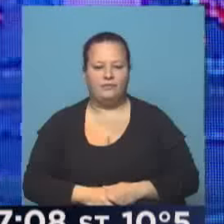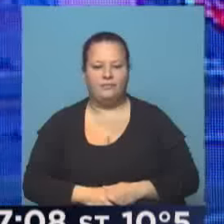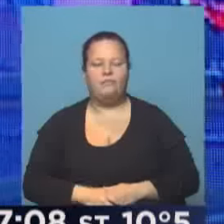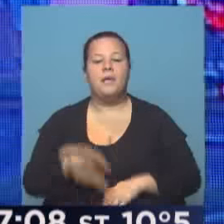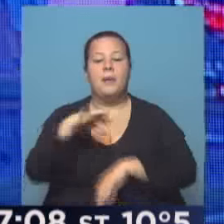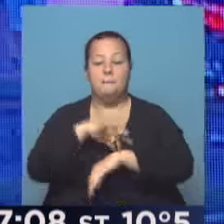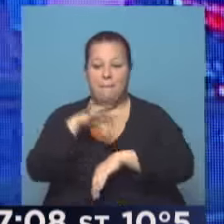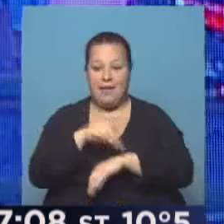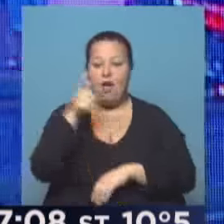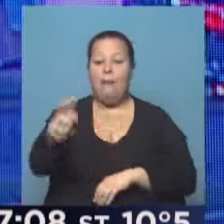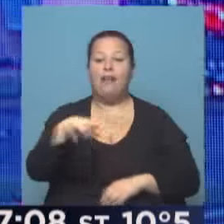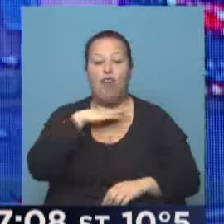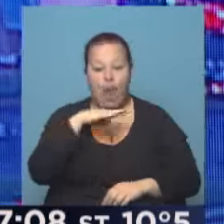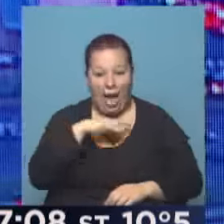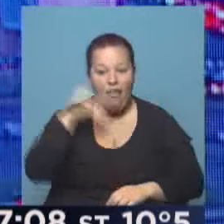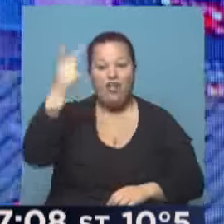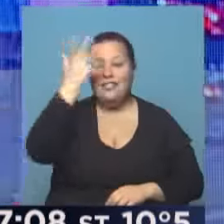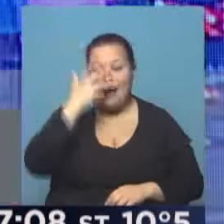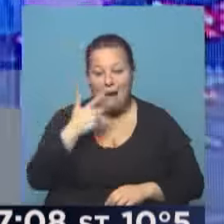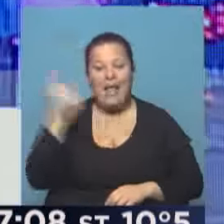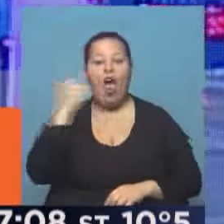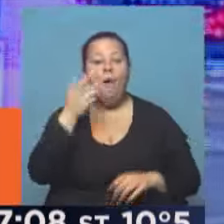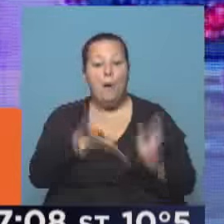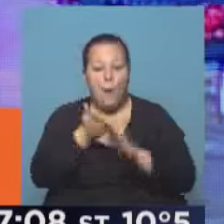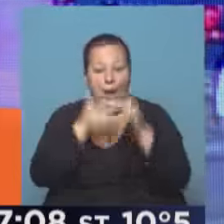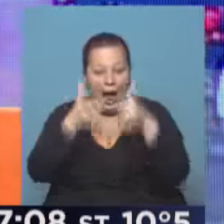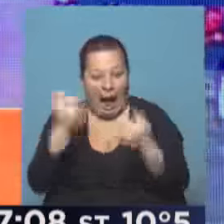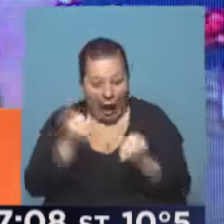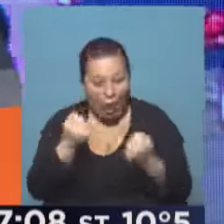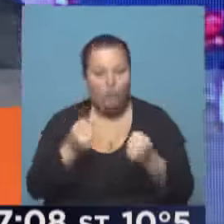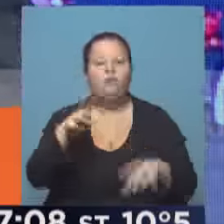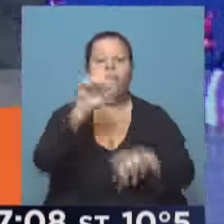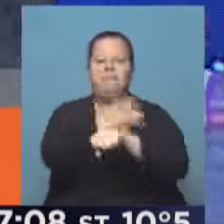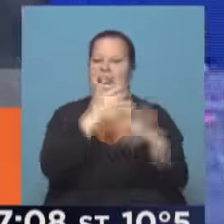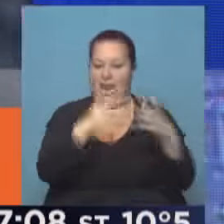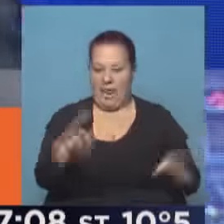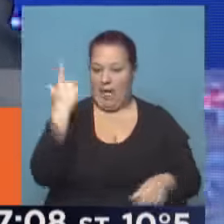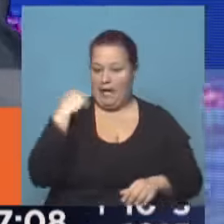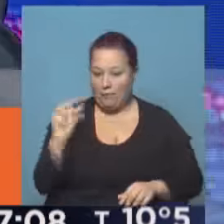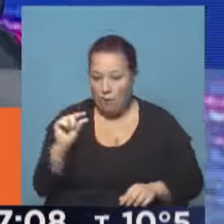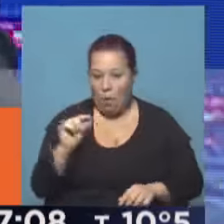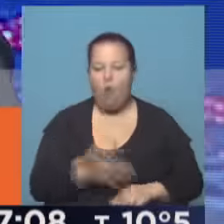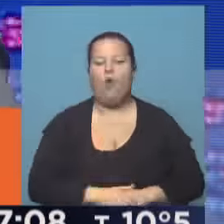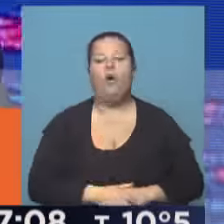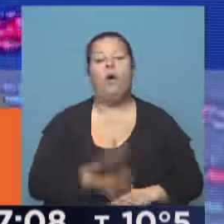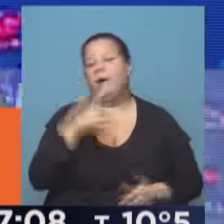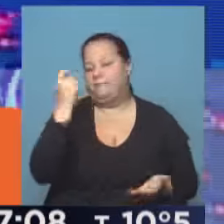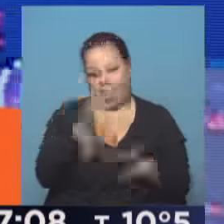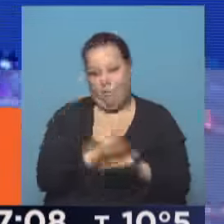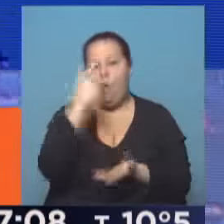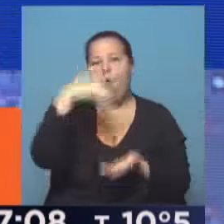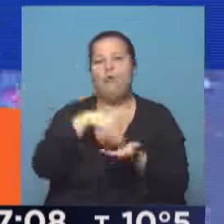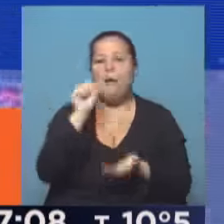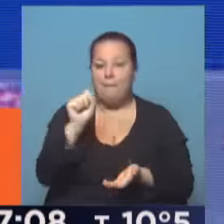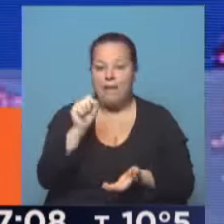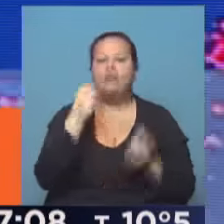el médico que mató a un delincuente en San Martín cuando intentó robarle el automóvil fue excarcelado en las últimas horas debió pagar un millón de